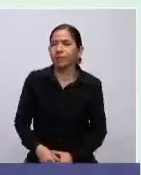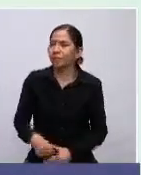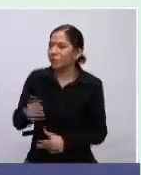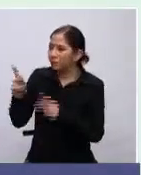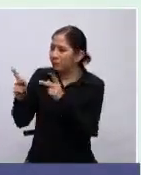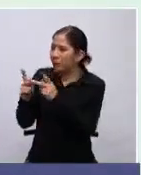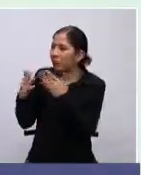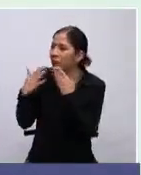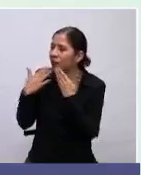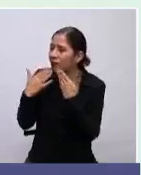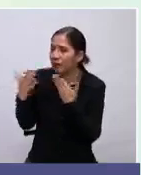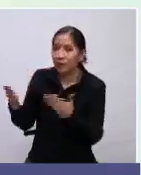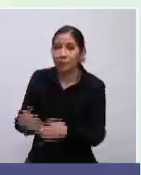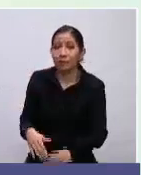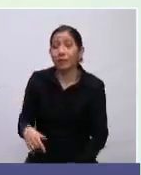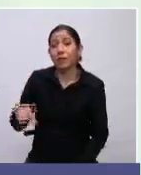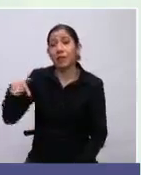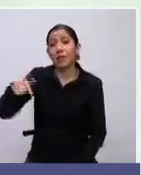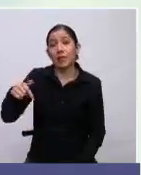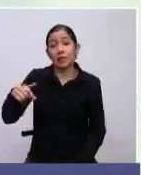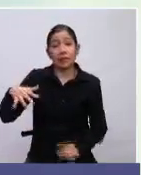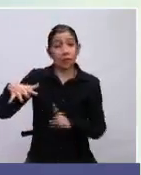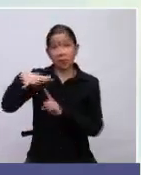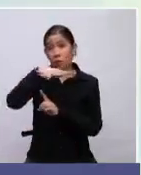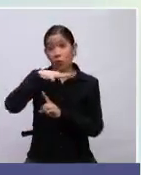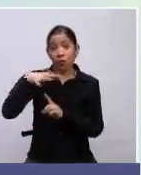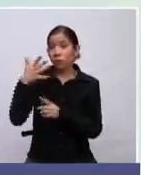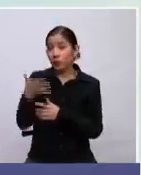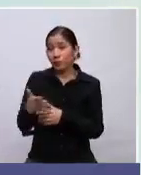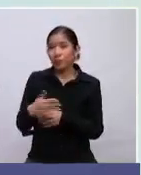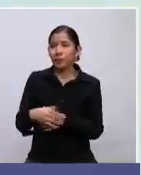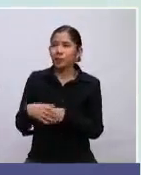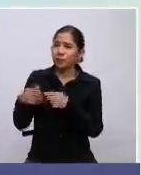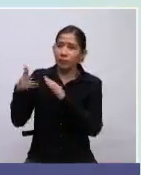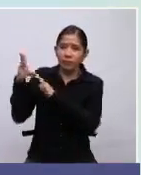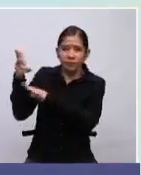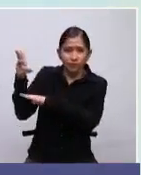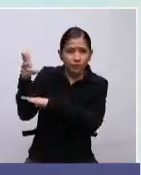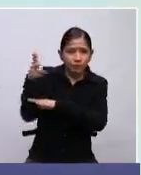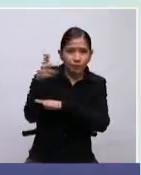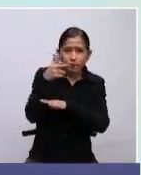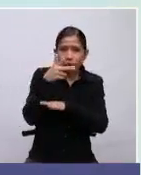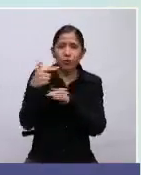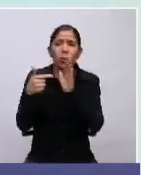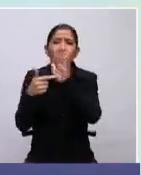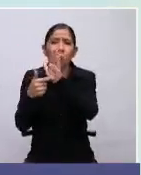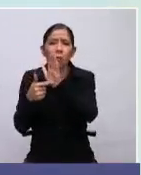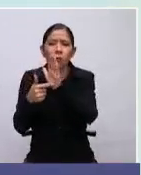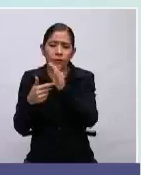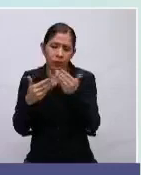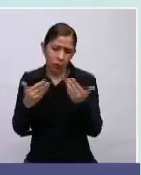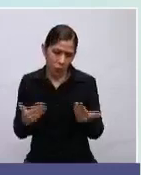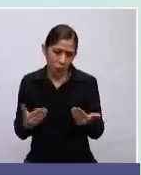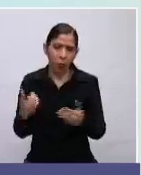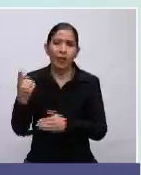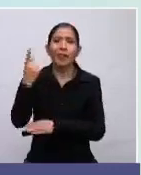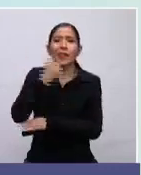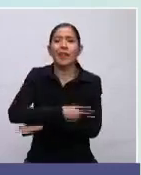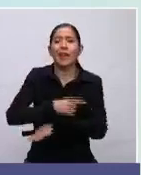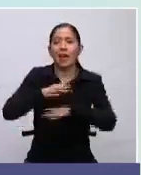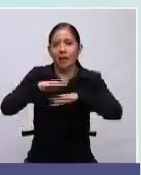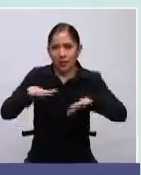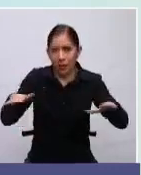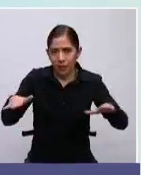gracias, señor director. Estas son las condiciones, las imágenes que les mostramos. Día del Niño, varios